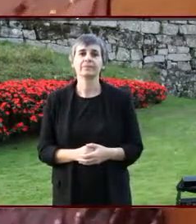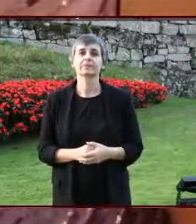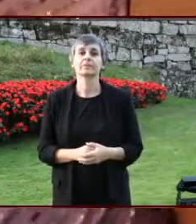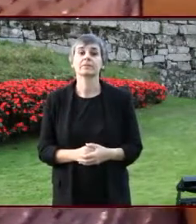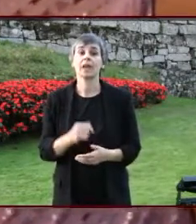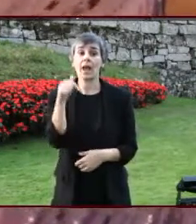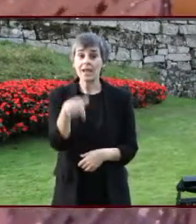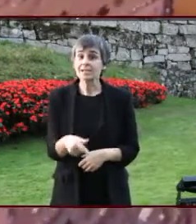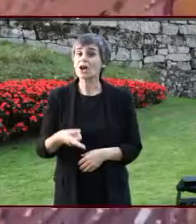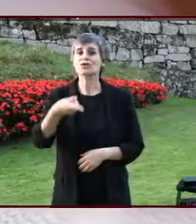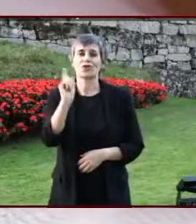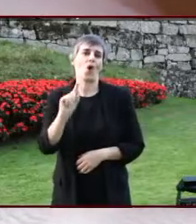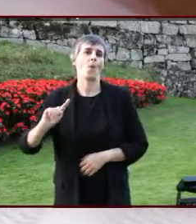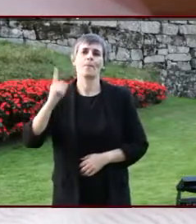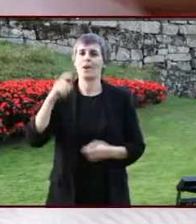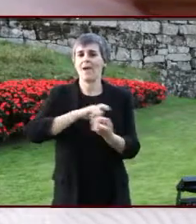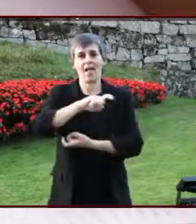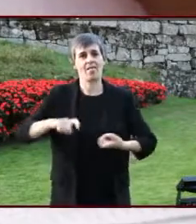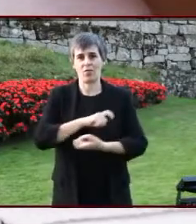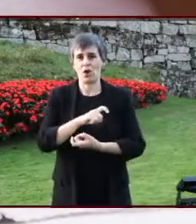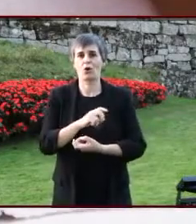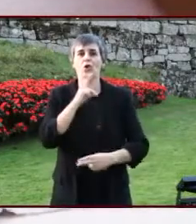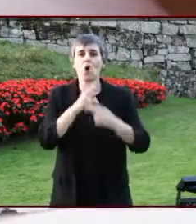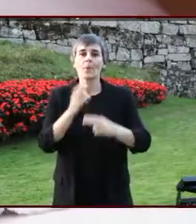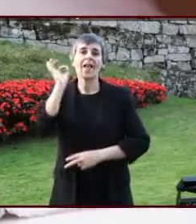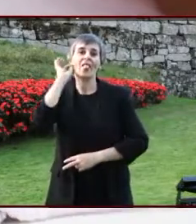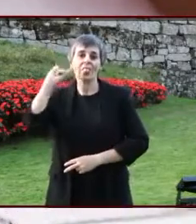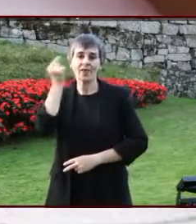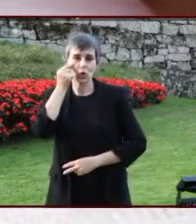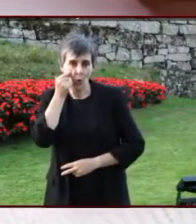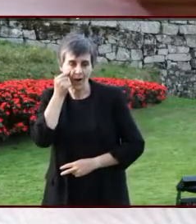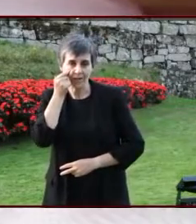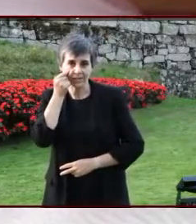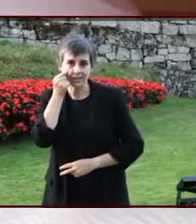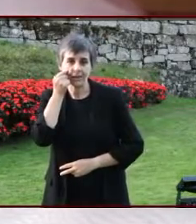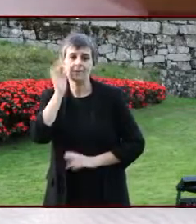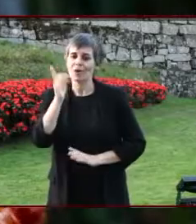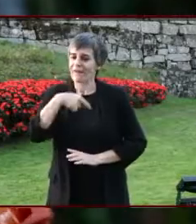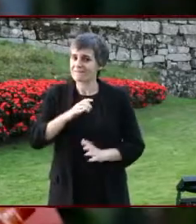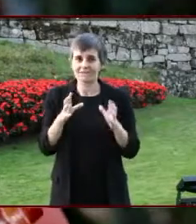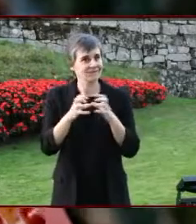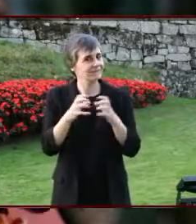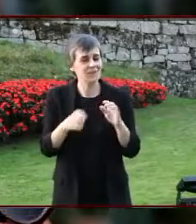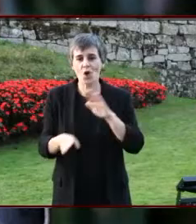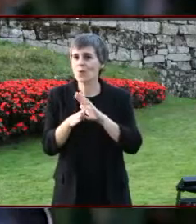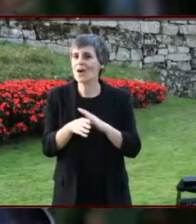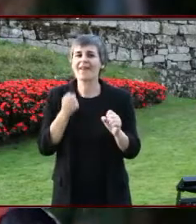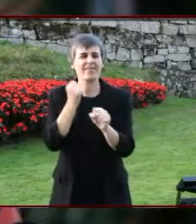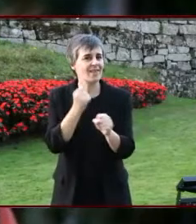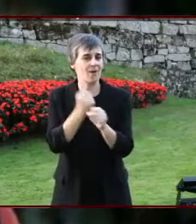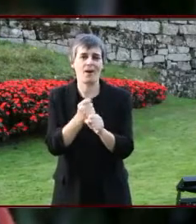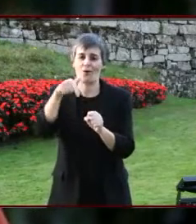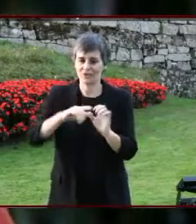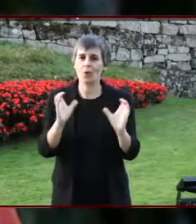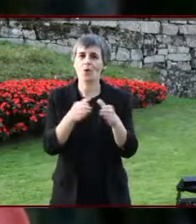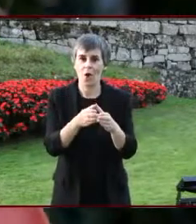Esta foi só a primeira edición de Descúbreas, pero as ganas de seguir traballando nesta comunidade para gañar o espazo xusto para a